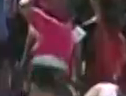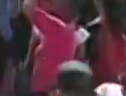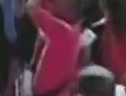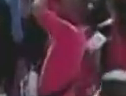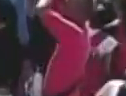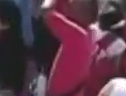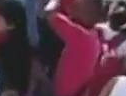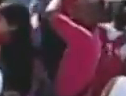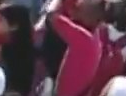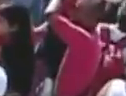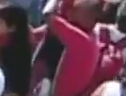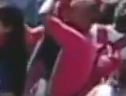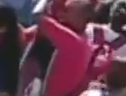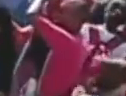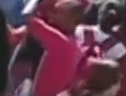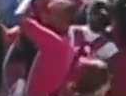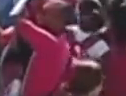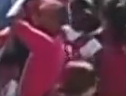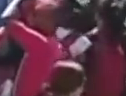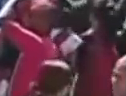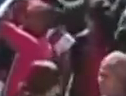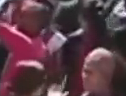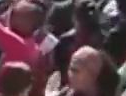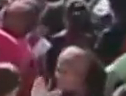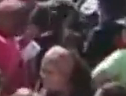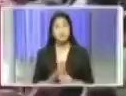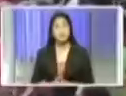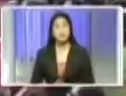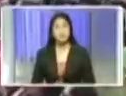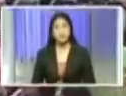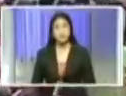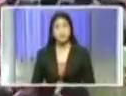aquí. Bienvenidos todos a su casa.